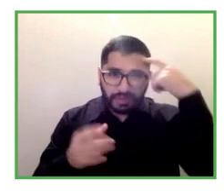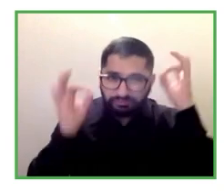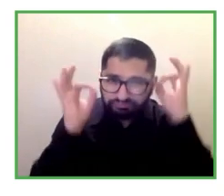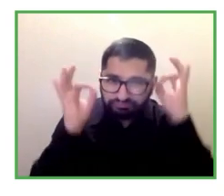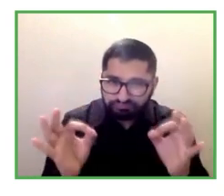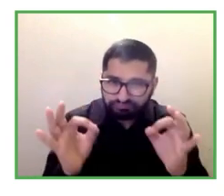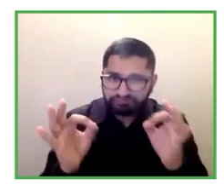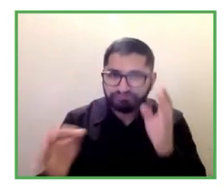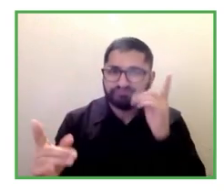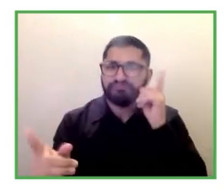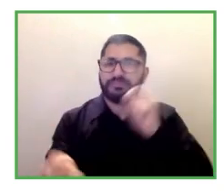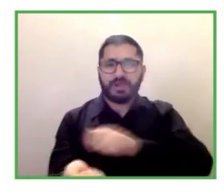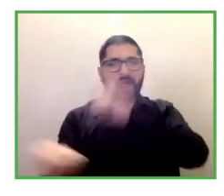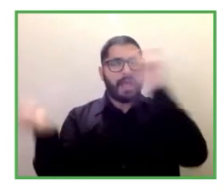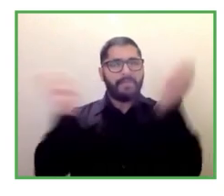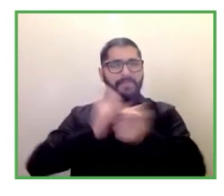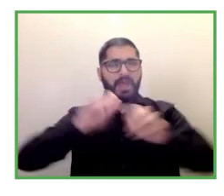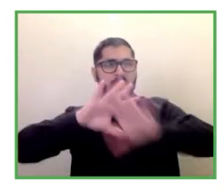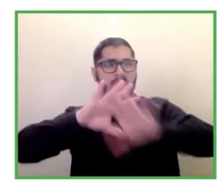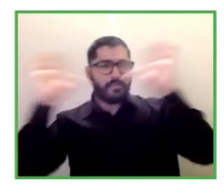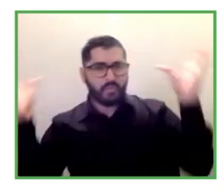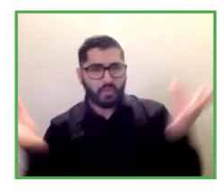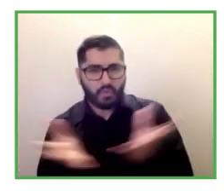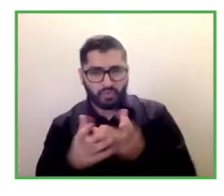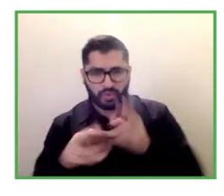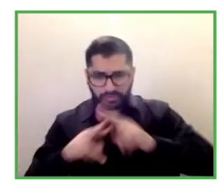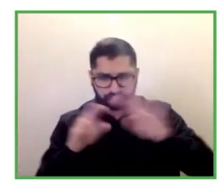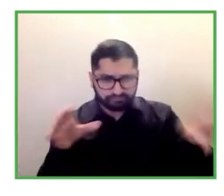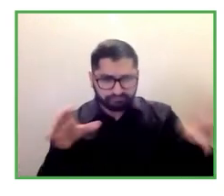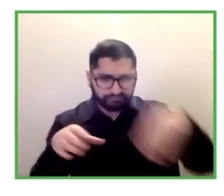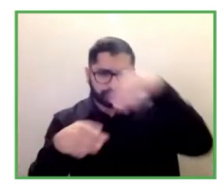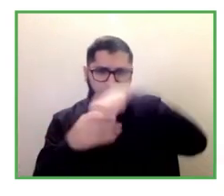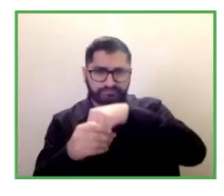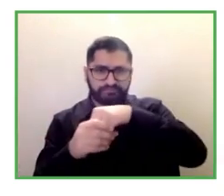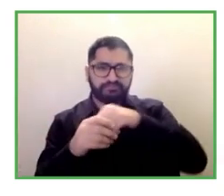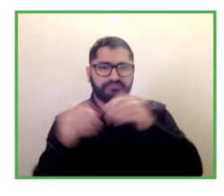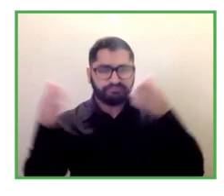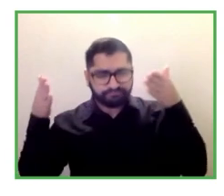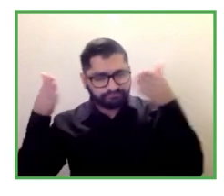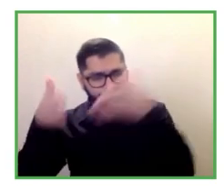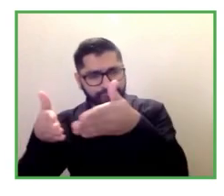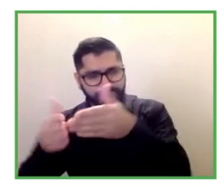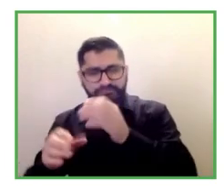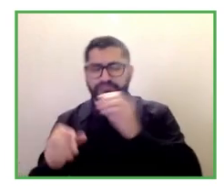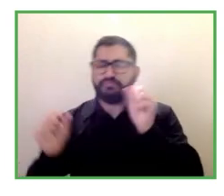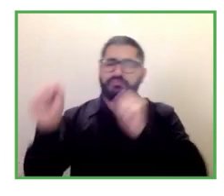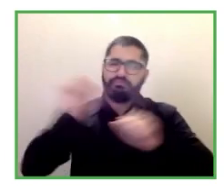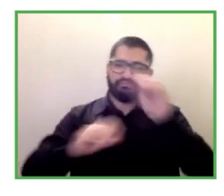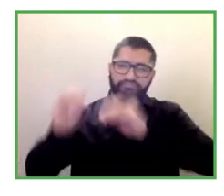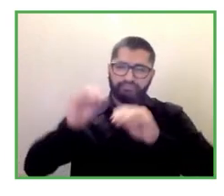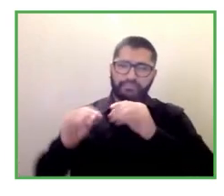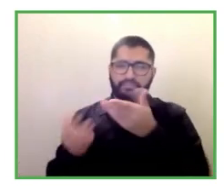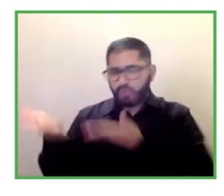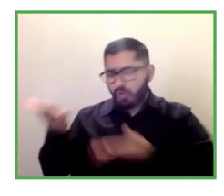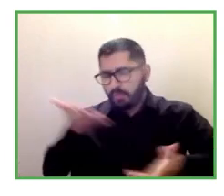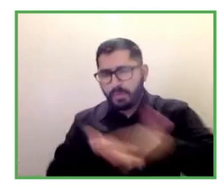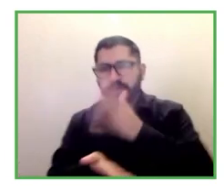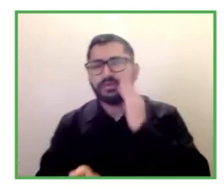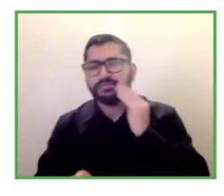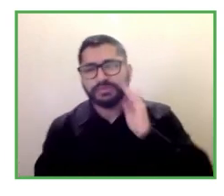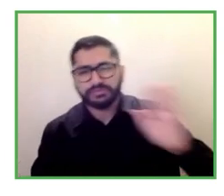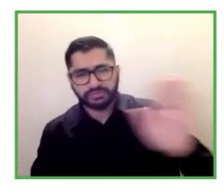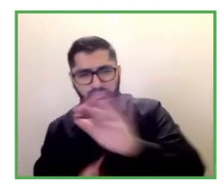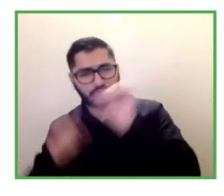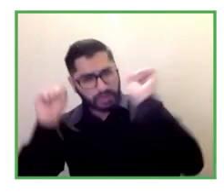compartir, porque eventualmente todos podemos ser mucho mejores cuando compartimos información y cuando aprendemos los unos de los